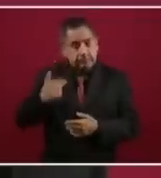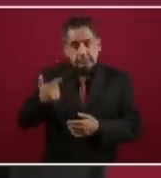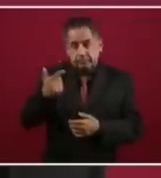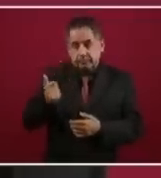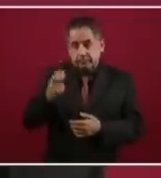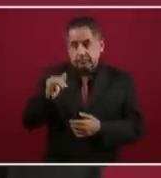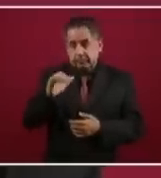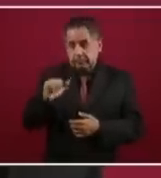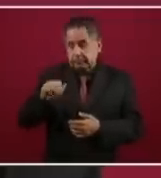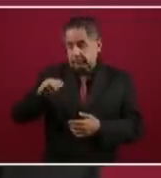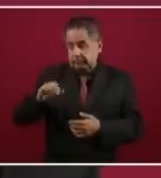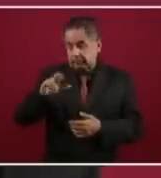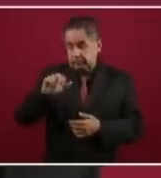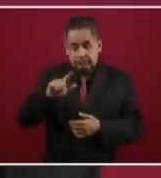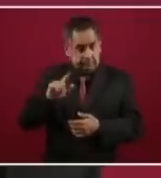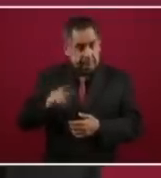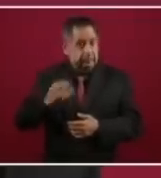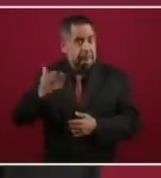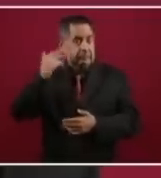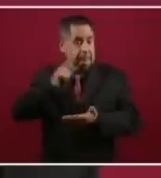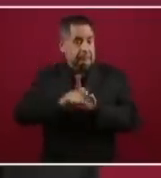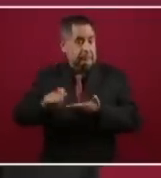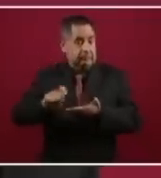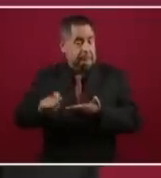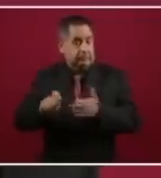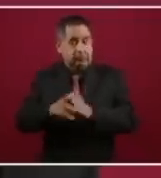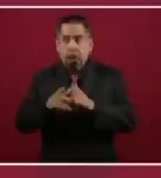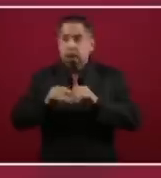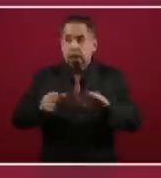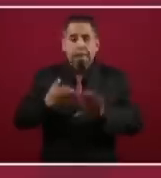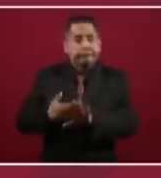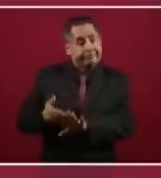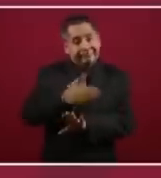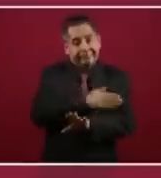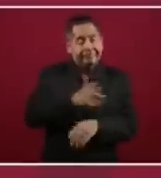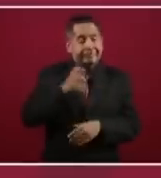antes de ser el gran escritor, ¿sí?,